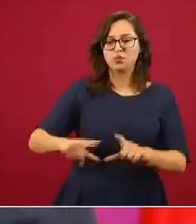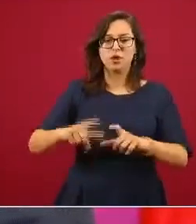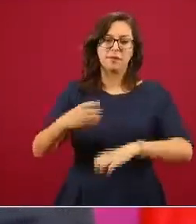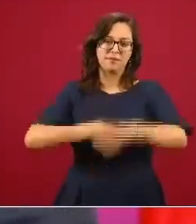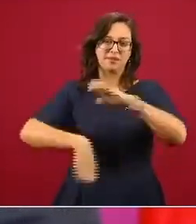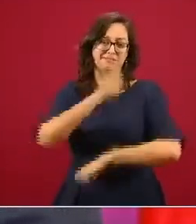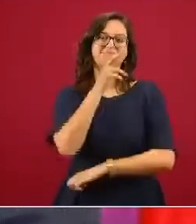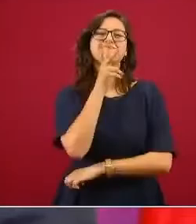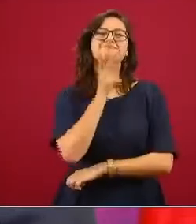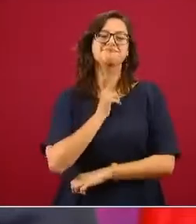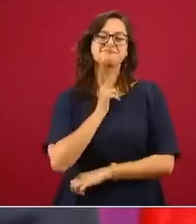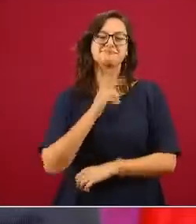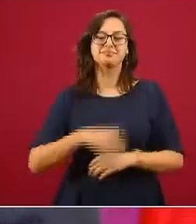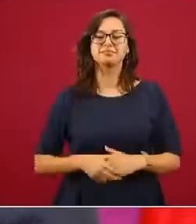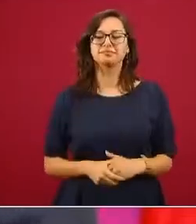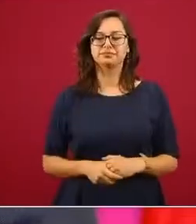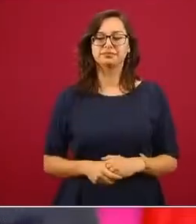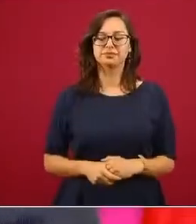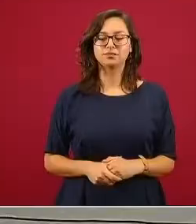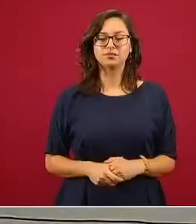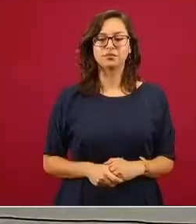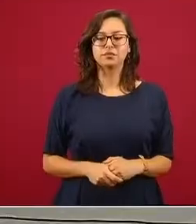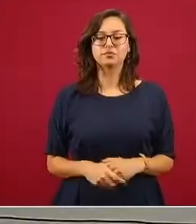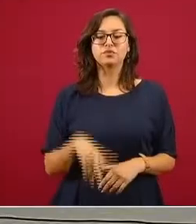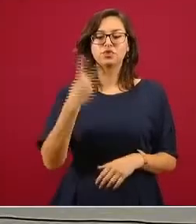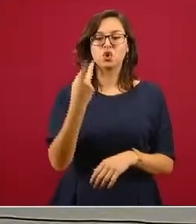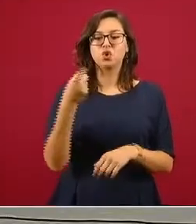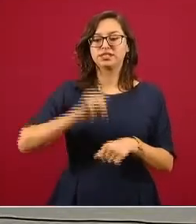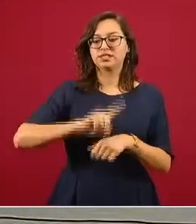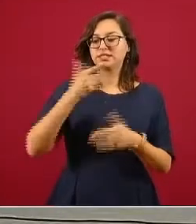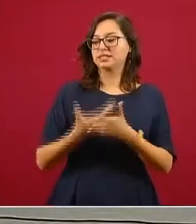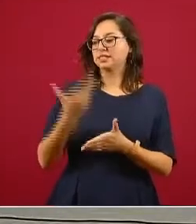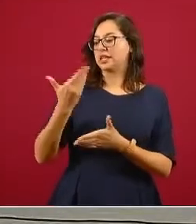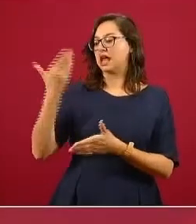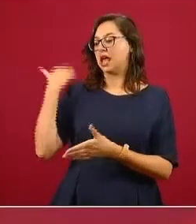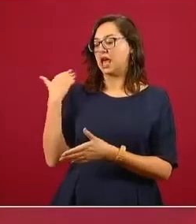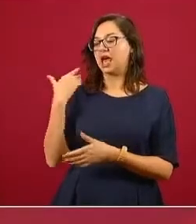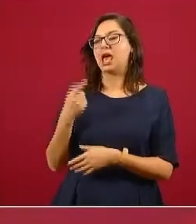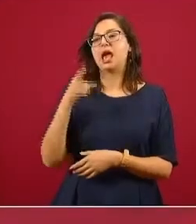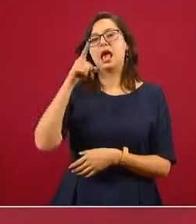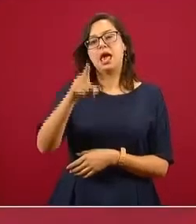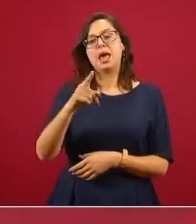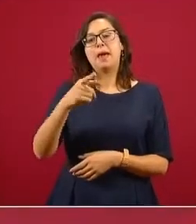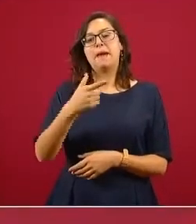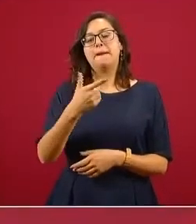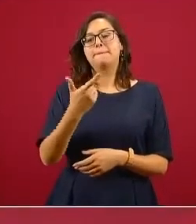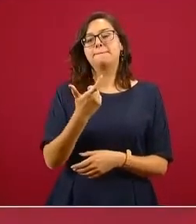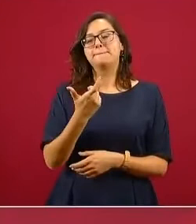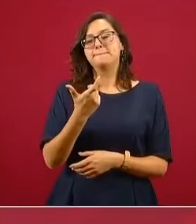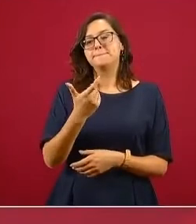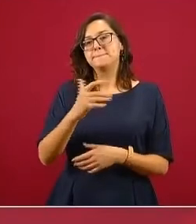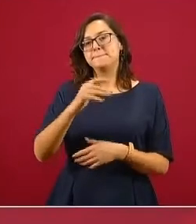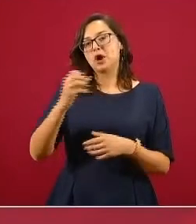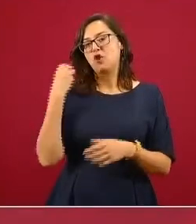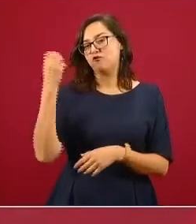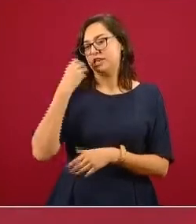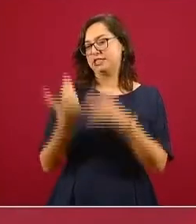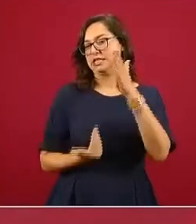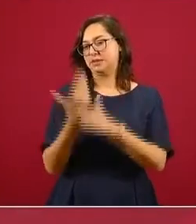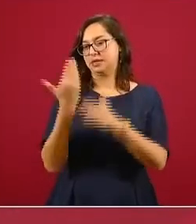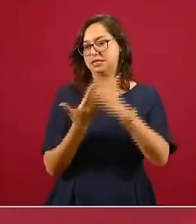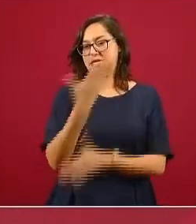petróleos. Y hace 2 días, en la conferencia matutina, le preguntaron al presidente López